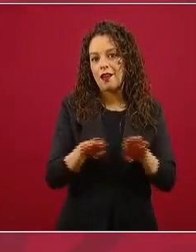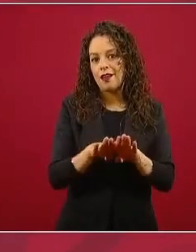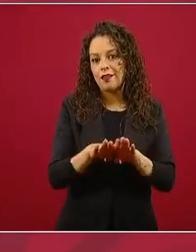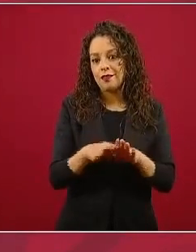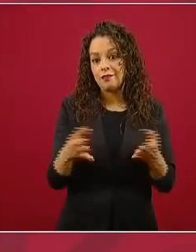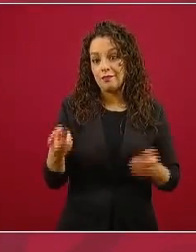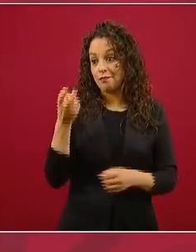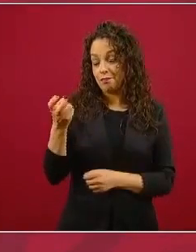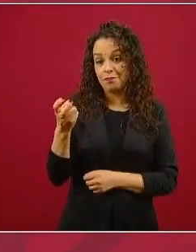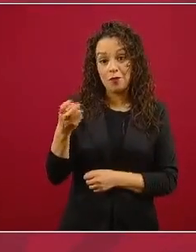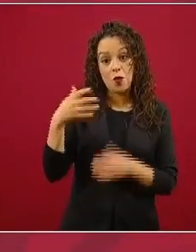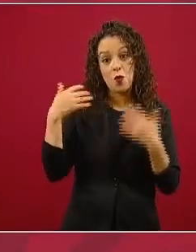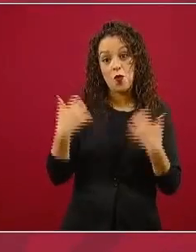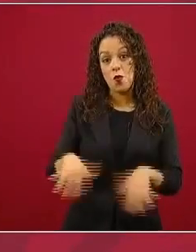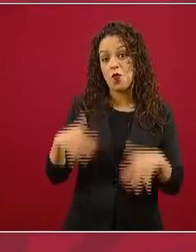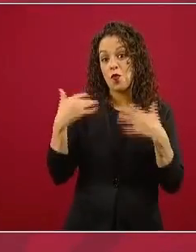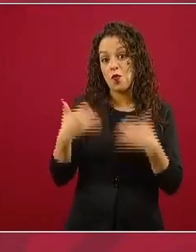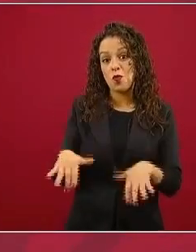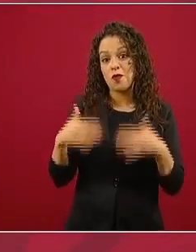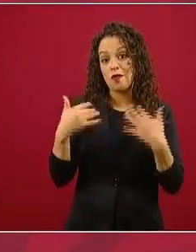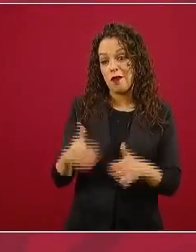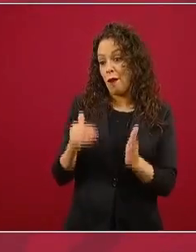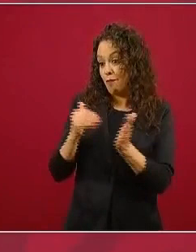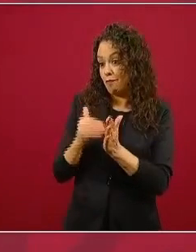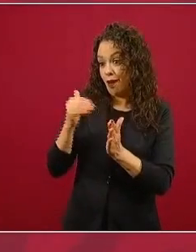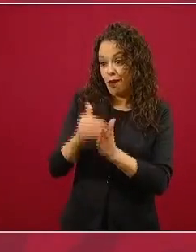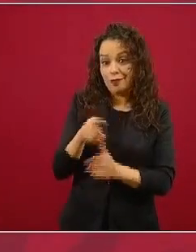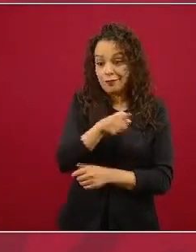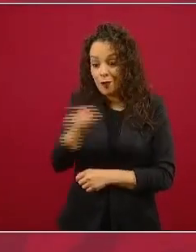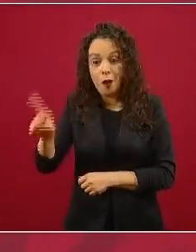Muy buenas economistas, millones de economistas,